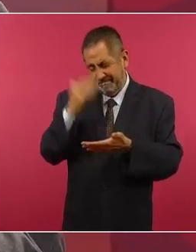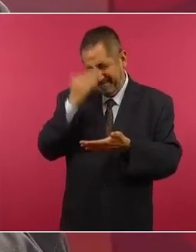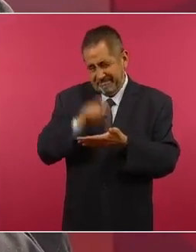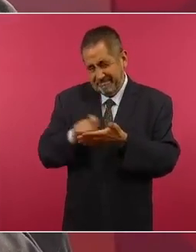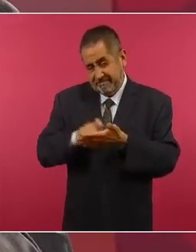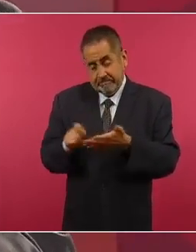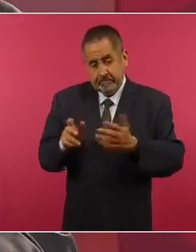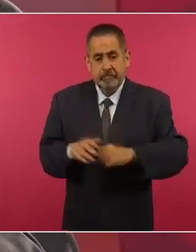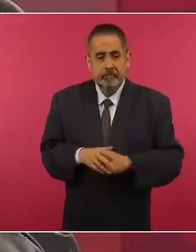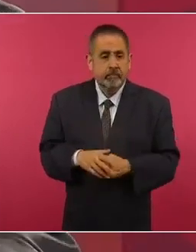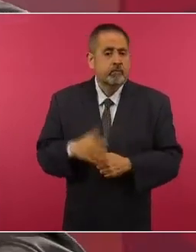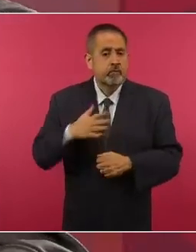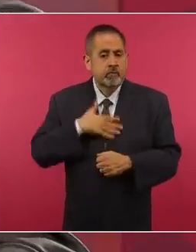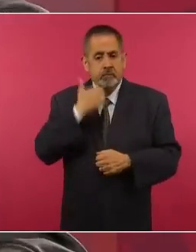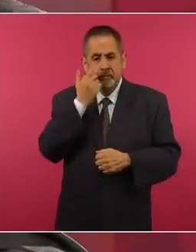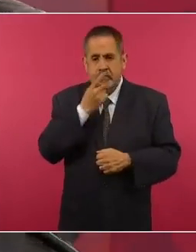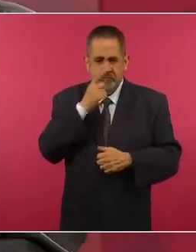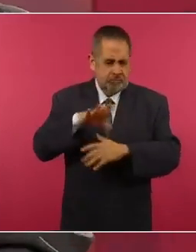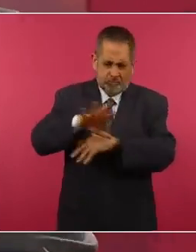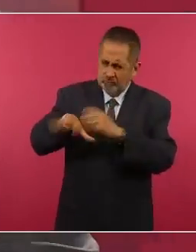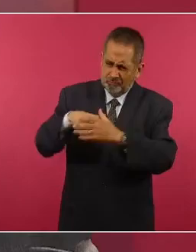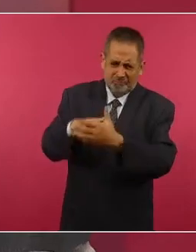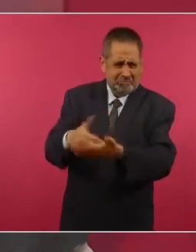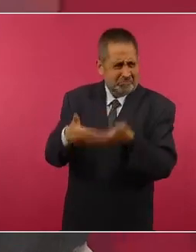Entonces, yo era partidario de decir todo,